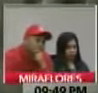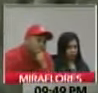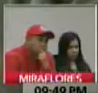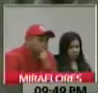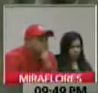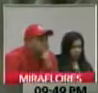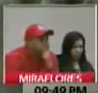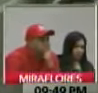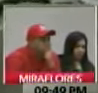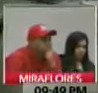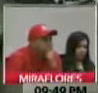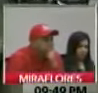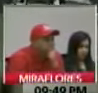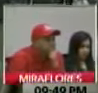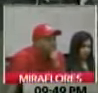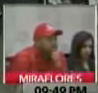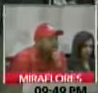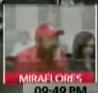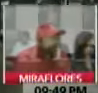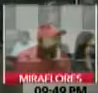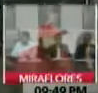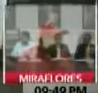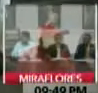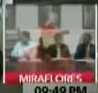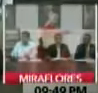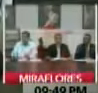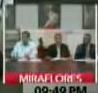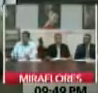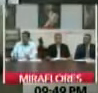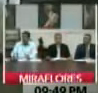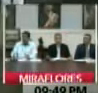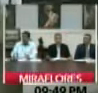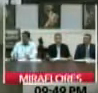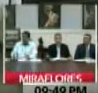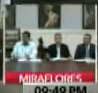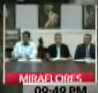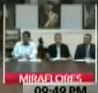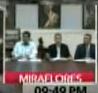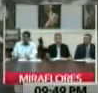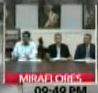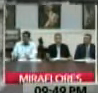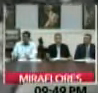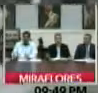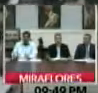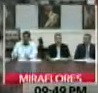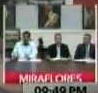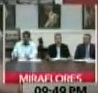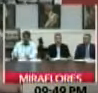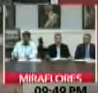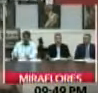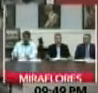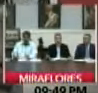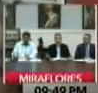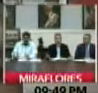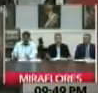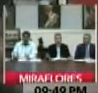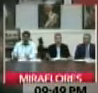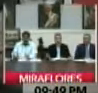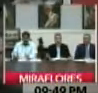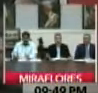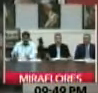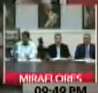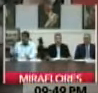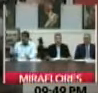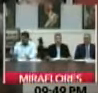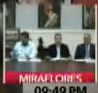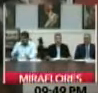Esto fue la UNEFA de San Cristóbal. ¿En qué se diferencian? Este, no tengo ninguna